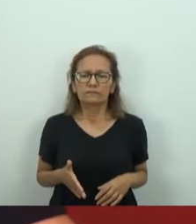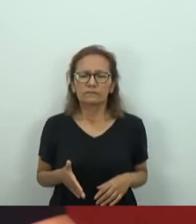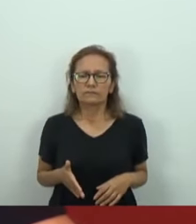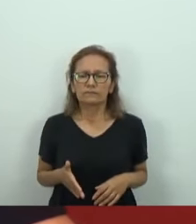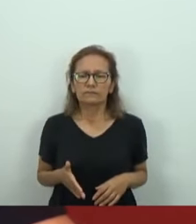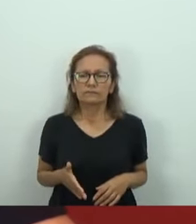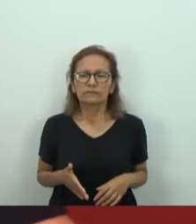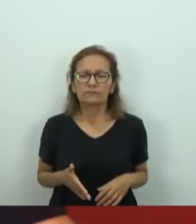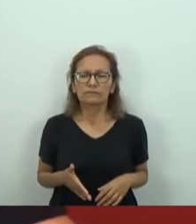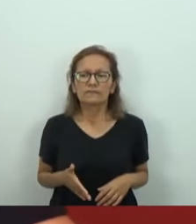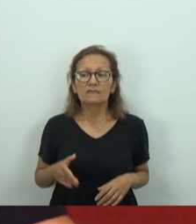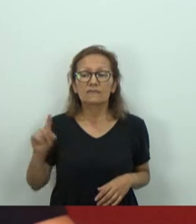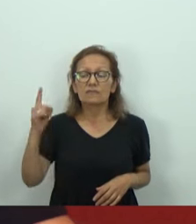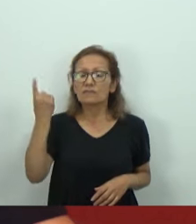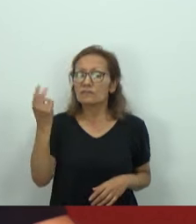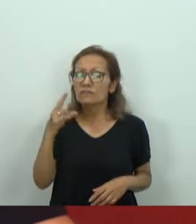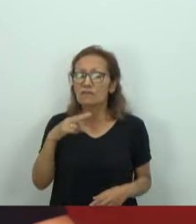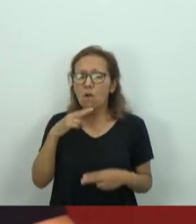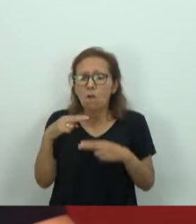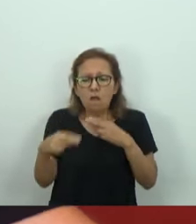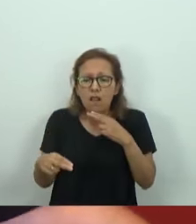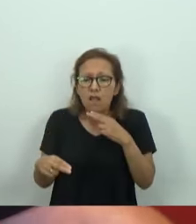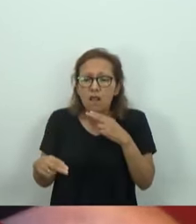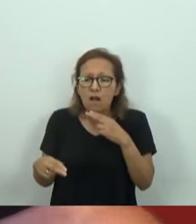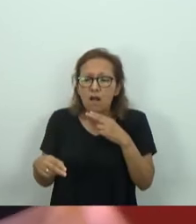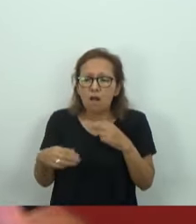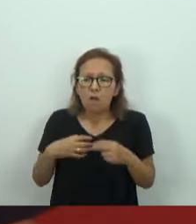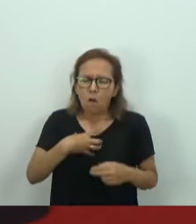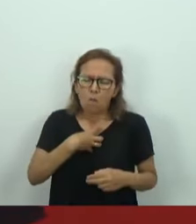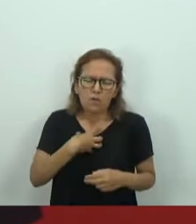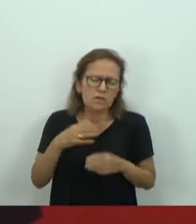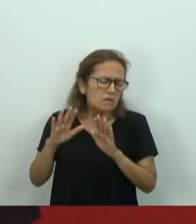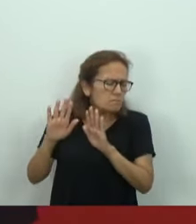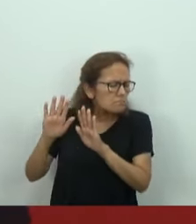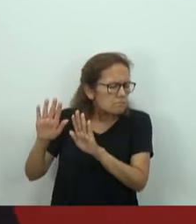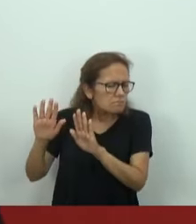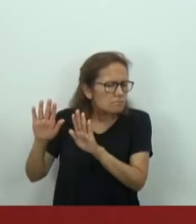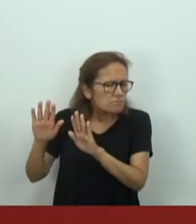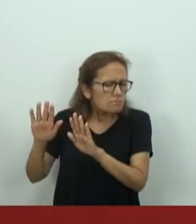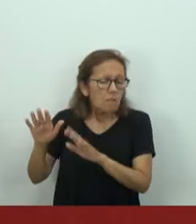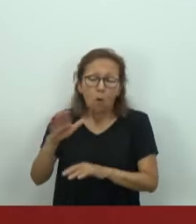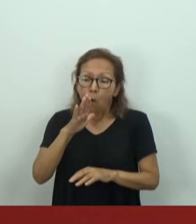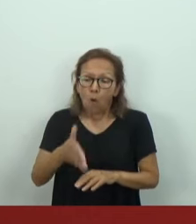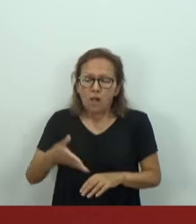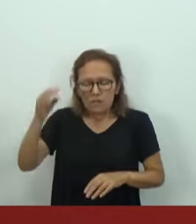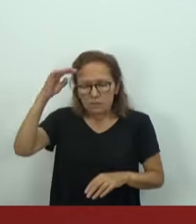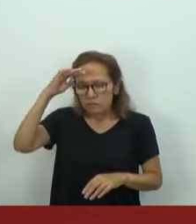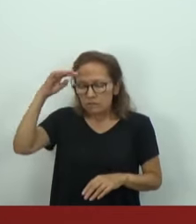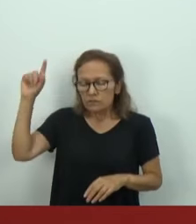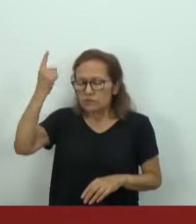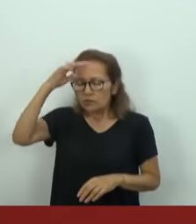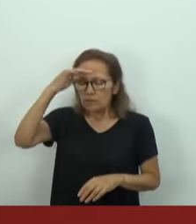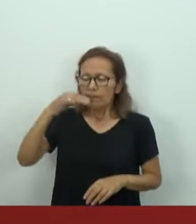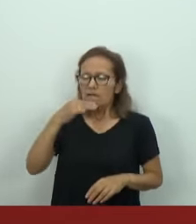Y Dios ni le pudo contestar, porque su separación era la que era nuestra